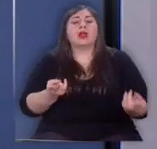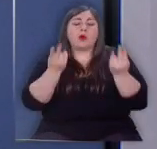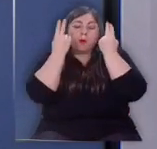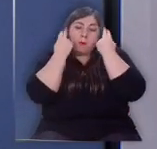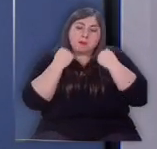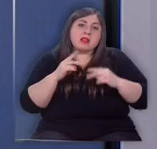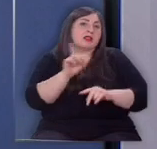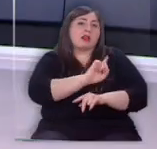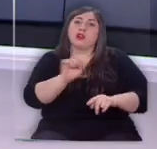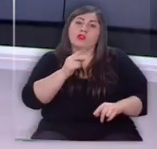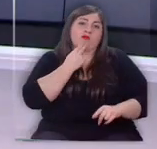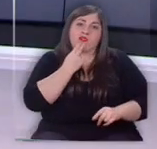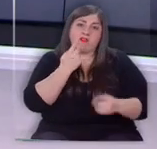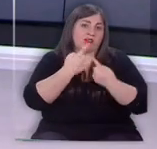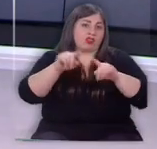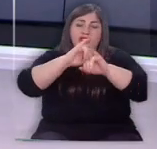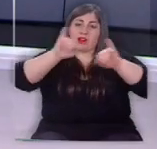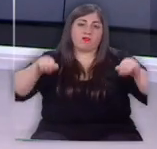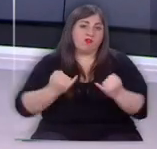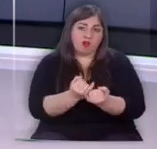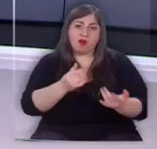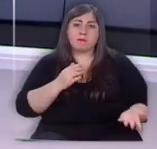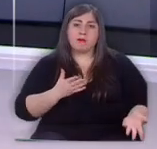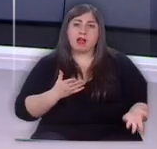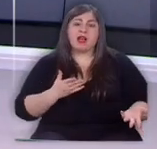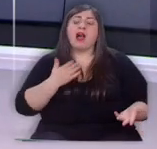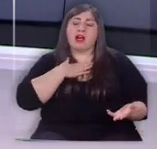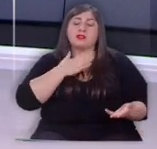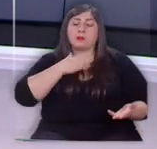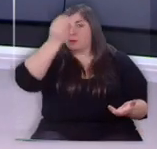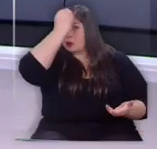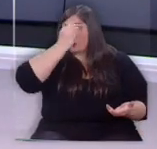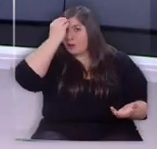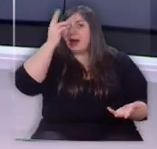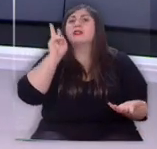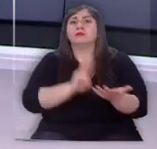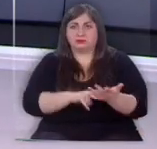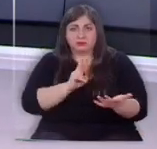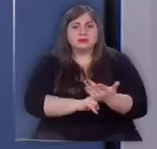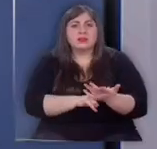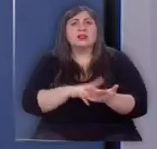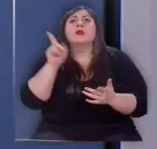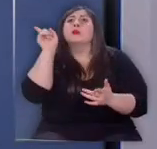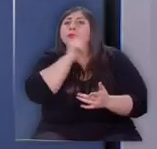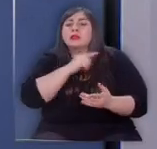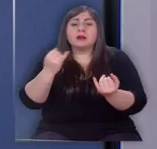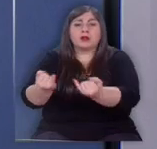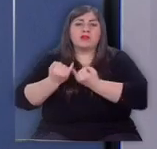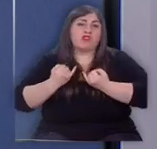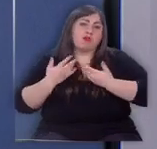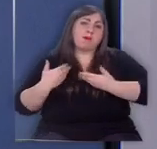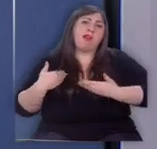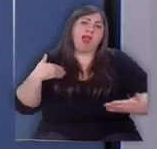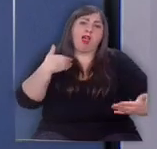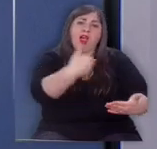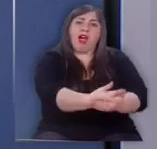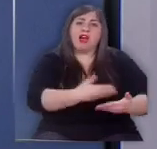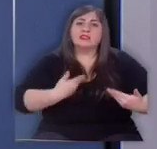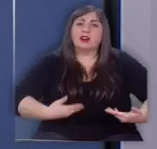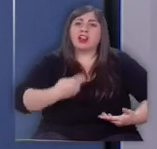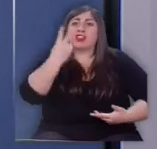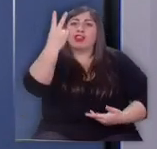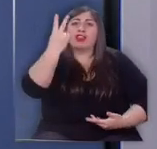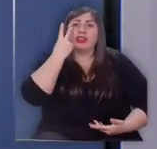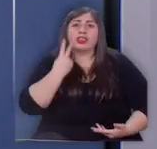lo viven de otra forma. Y hoy día eso es lo que me preocupa. ¿Alcaldesa? En realidad, del último informe, ahora en dos